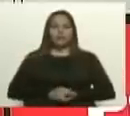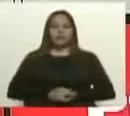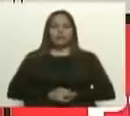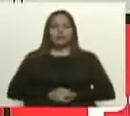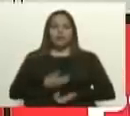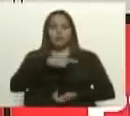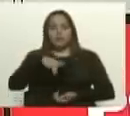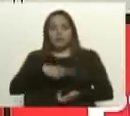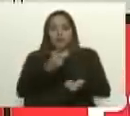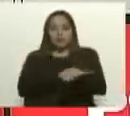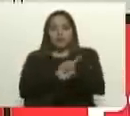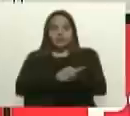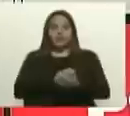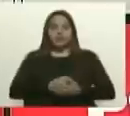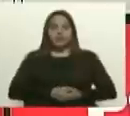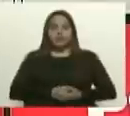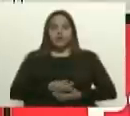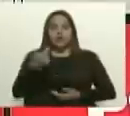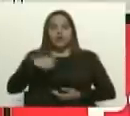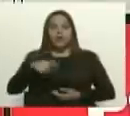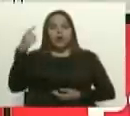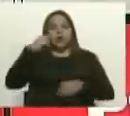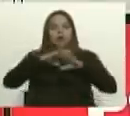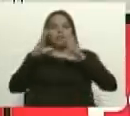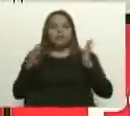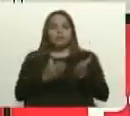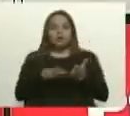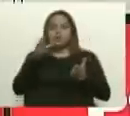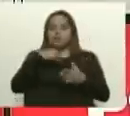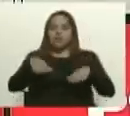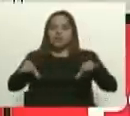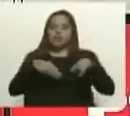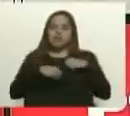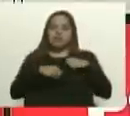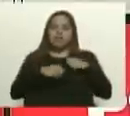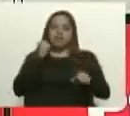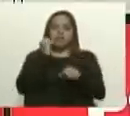hermano. Hoy es Día Mundial contra el Trabajo Infantil,